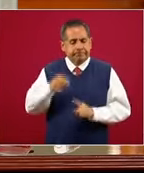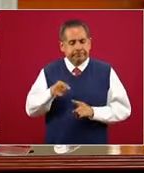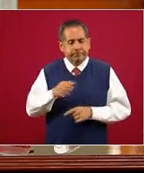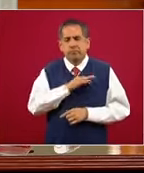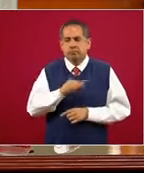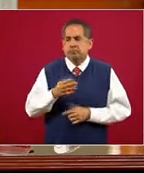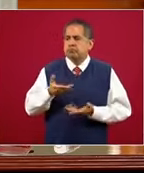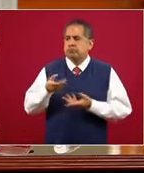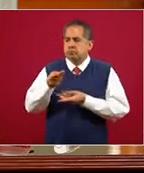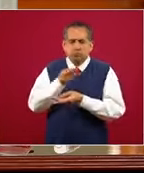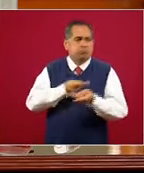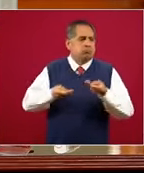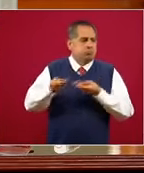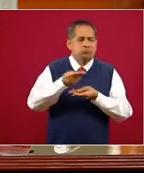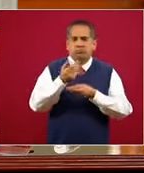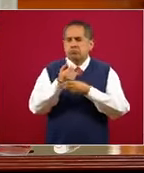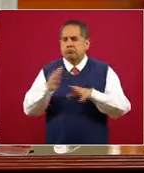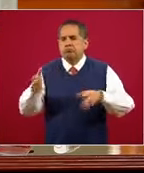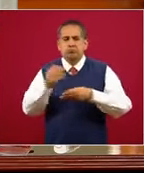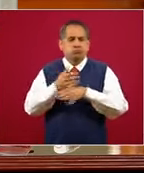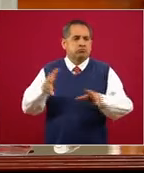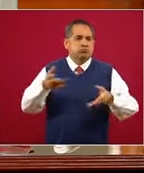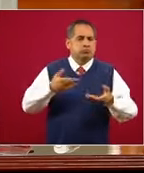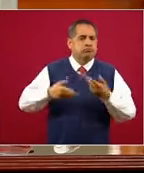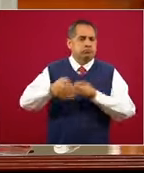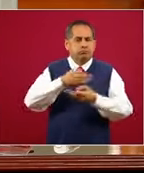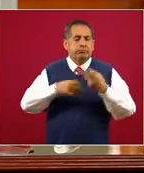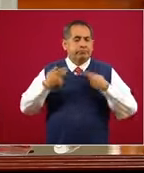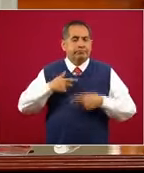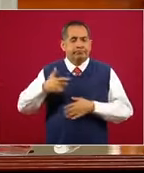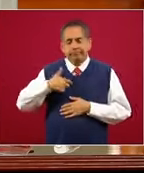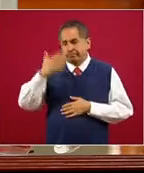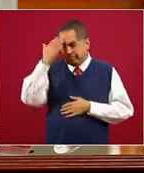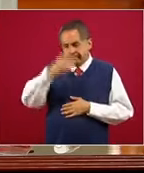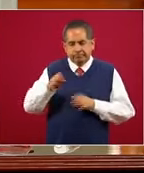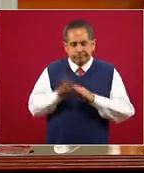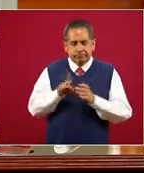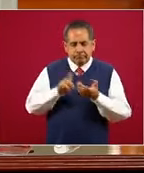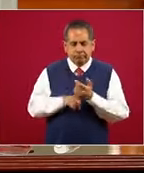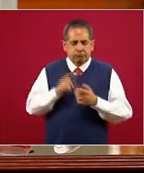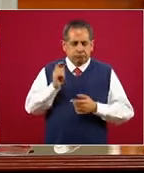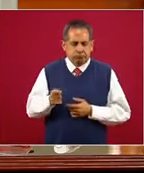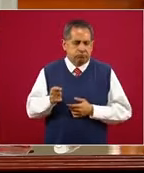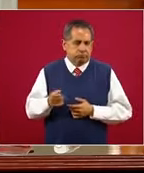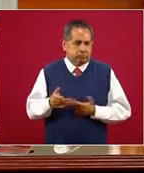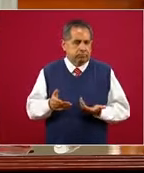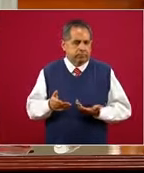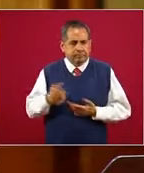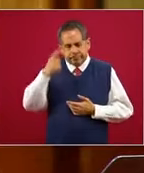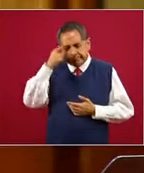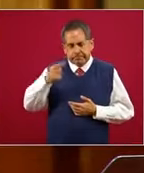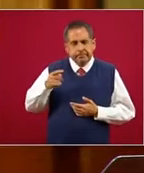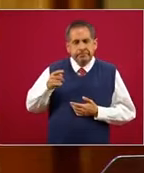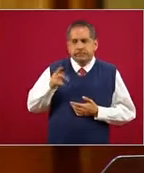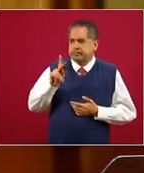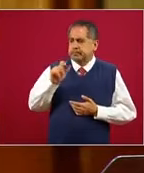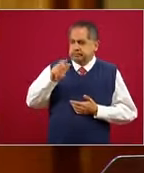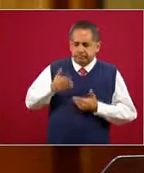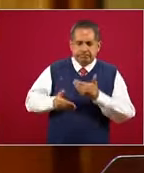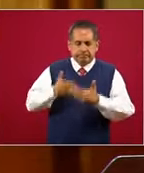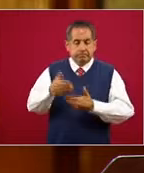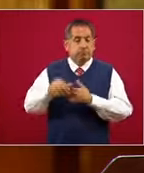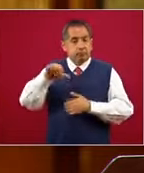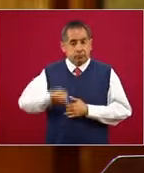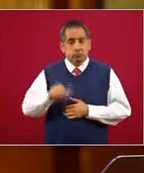estar compartiendo con la población para ir tomando este pulso a la estrategia. El día de hoy